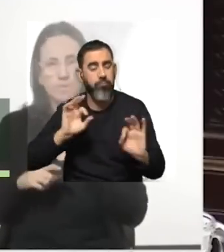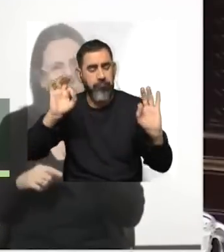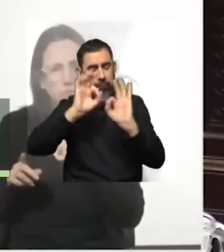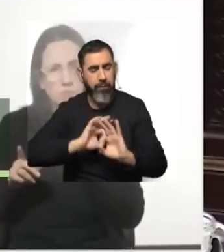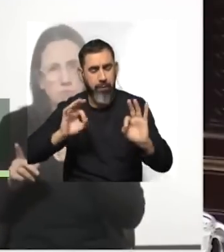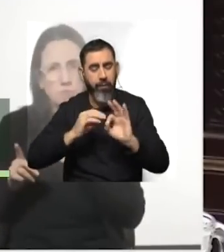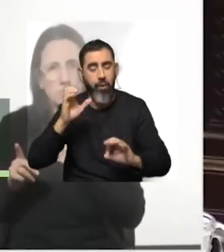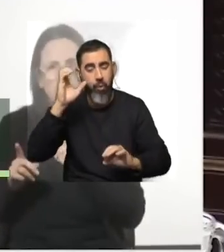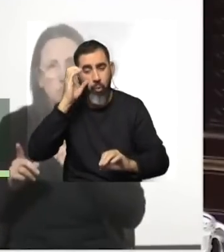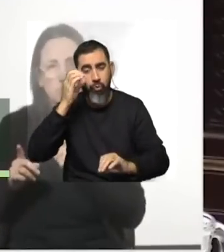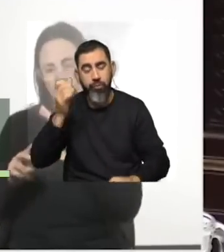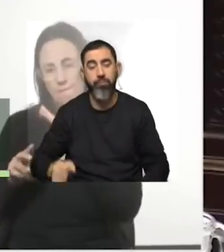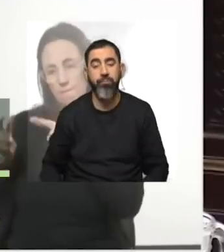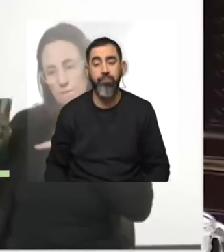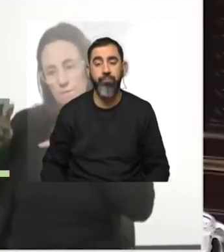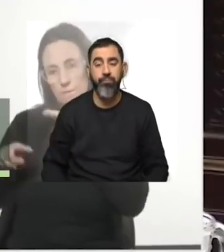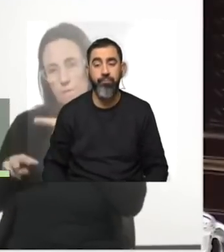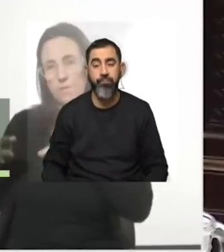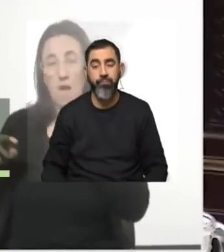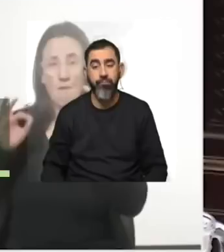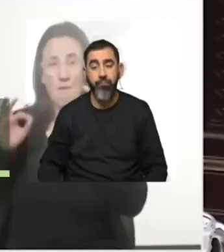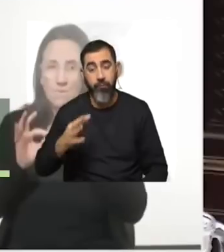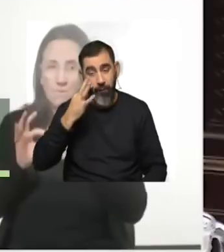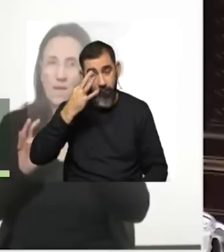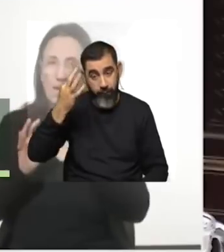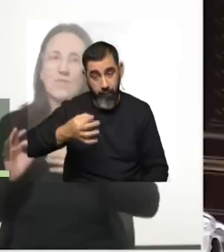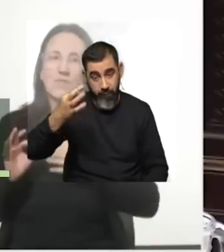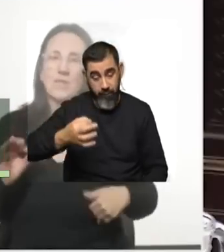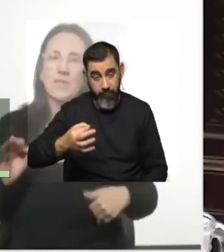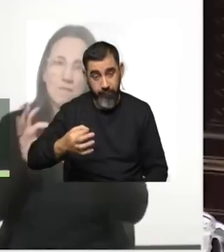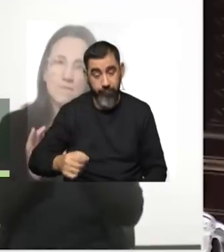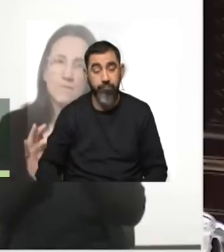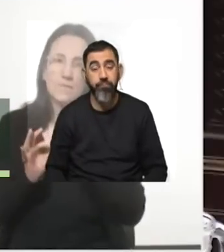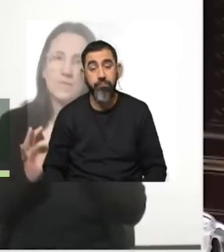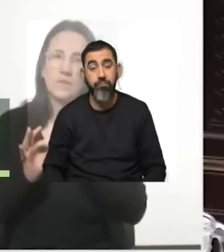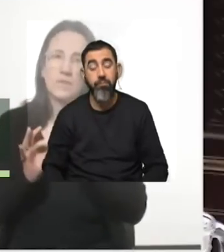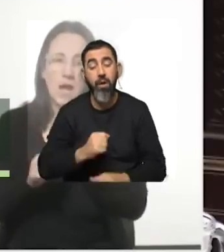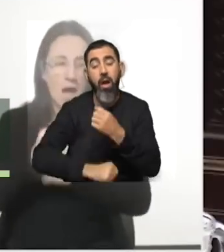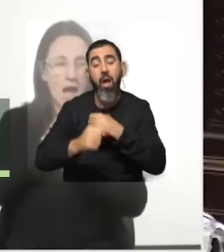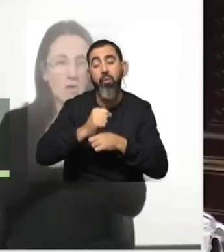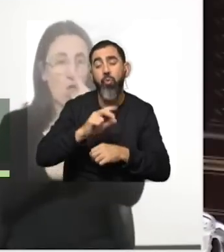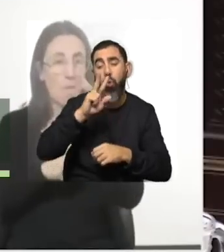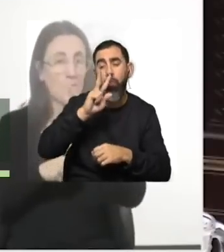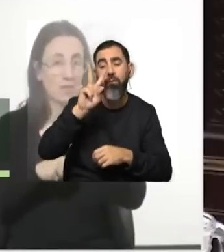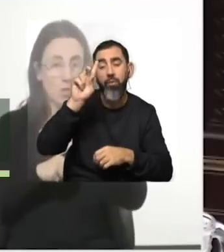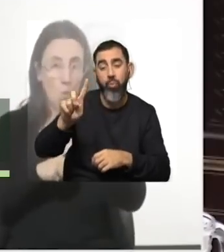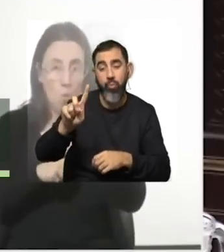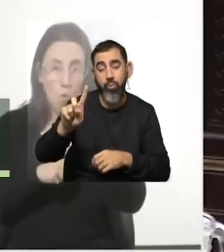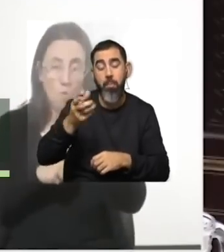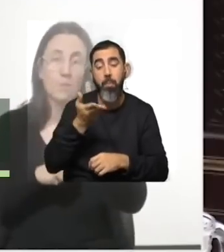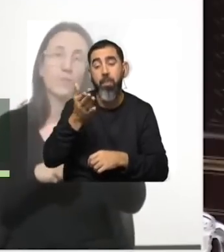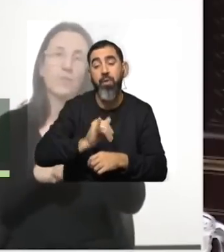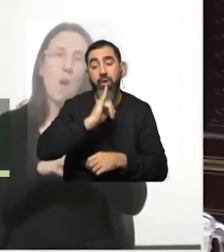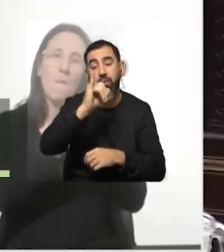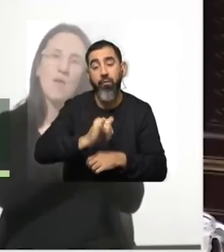por parte de Cose. La verdad, señora presidenta, la verdad es que en el año 2021 los pedidos de